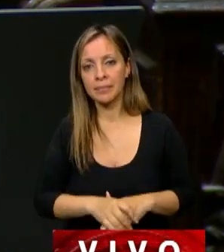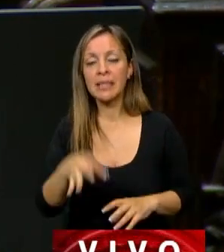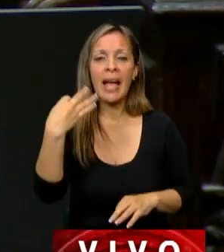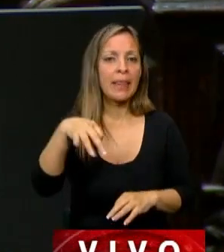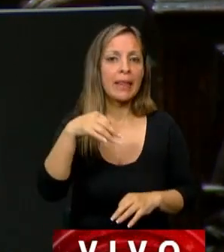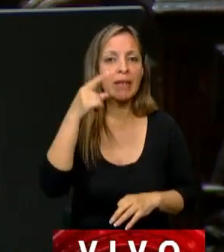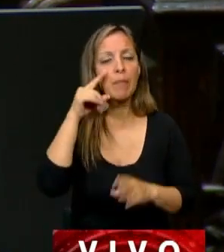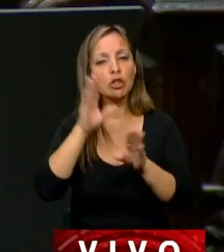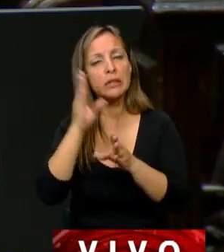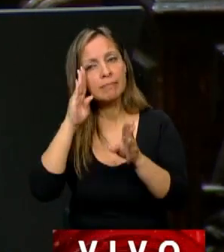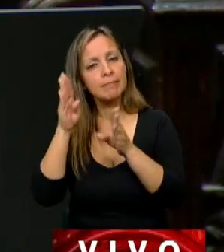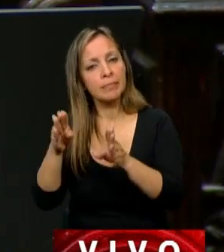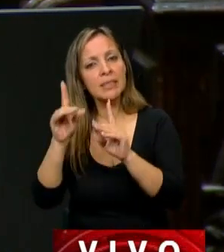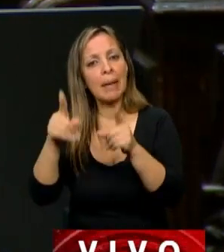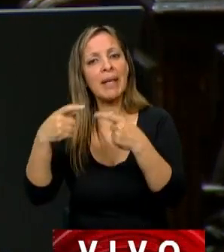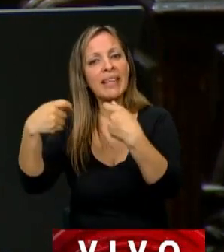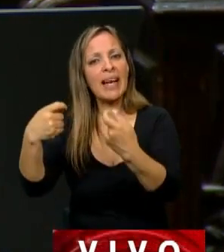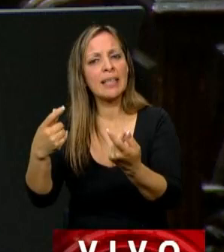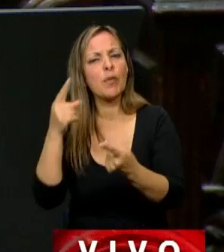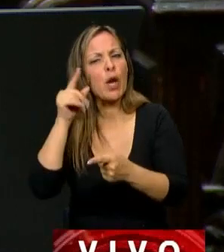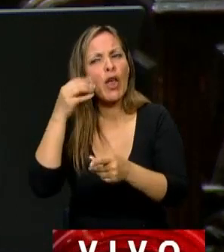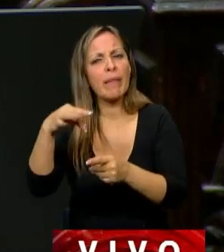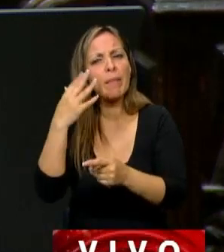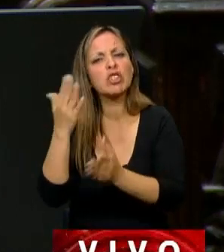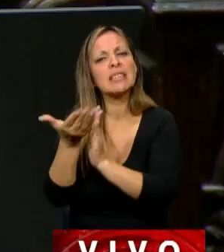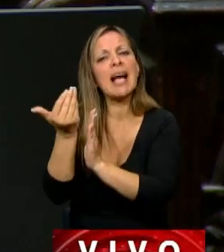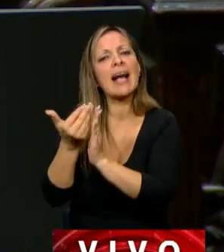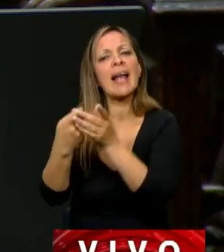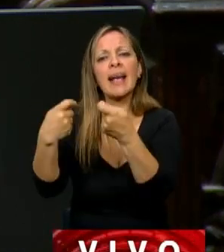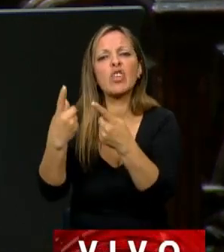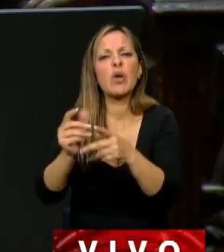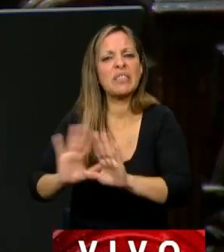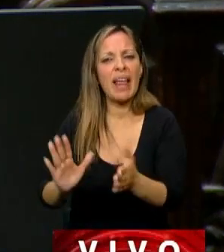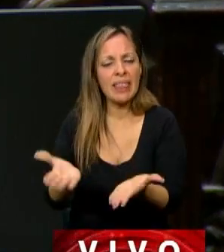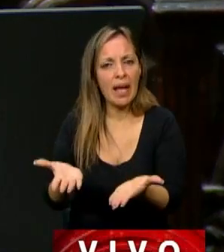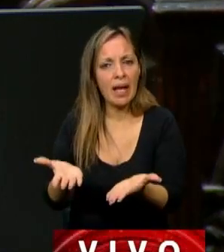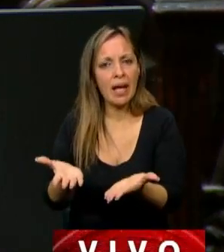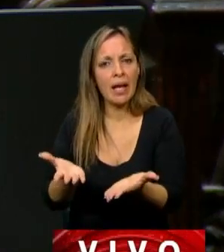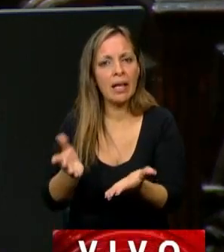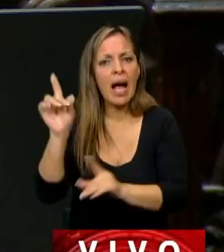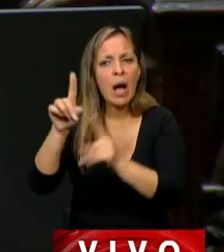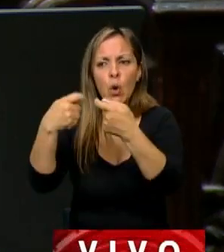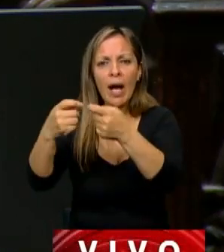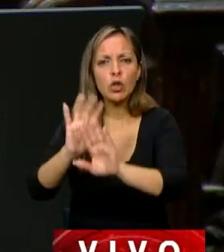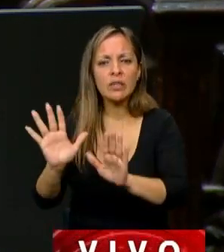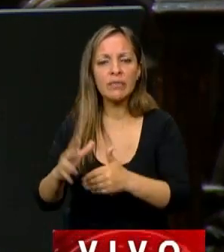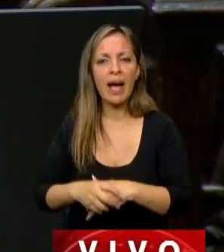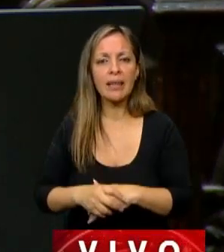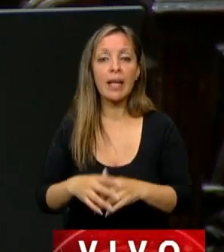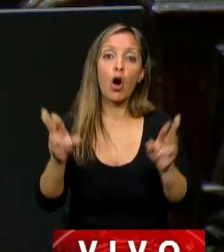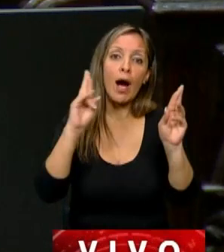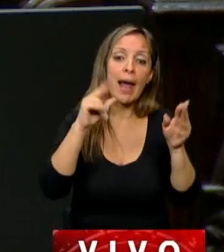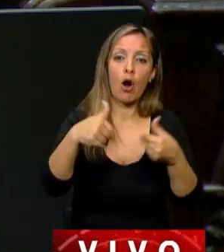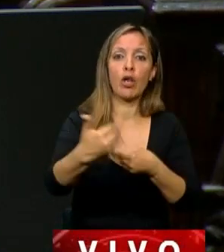gasto, hay que trabajar del lado del gasto ineficiente. Sin duda que nos gustaría eliminar hoy ingresos brutos, como fue el anuncio grandilocuente